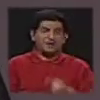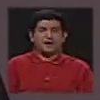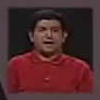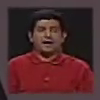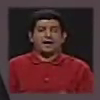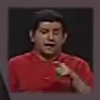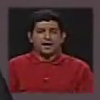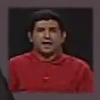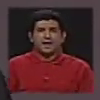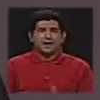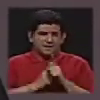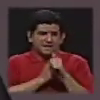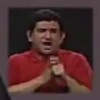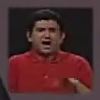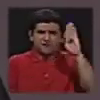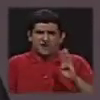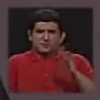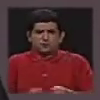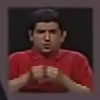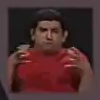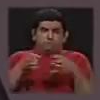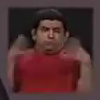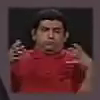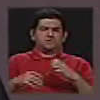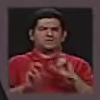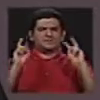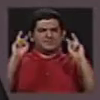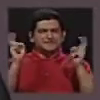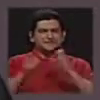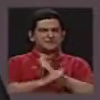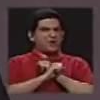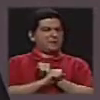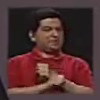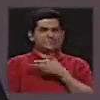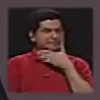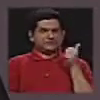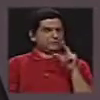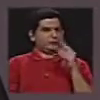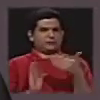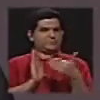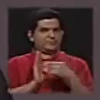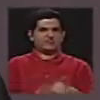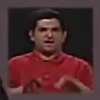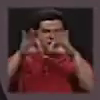maratón de Boston, y entonces me parece que hay un tema ahí relacionado con la seguridad que no es conveniente. Además, la imagen del país